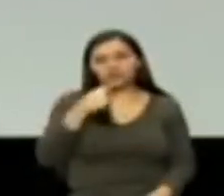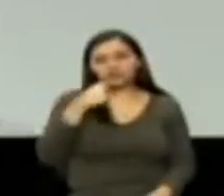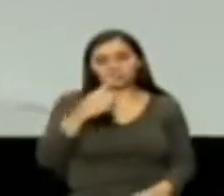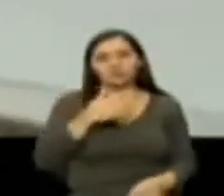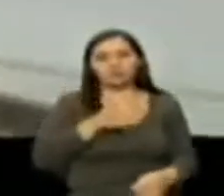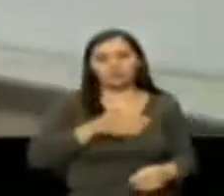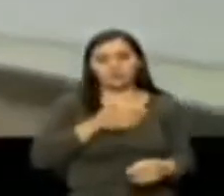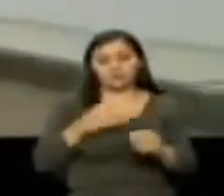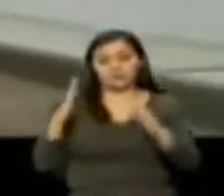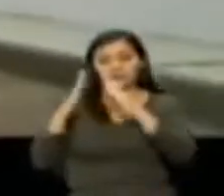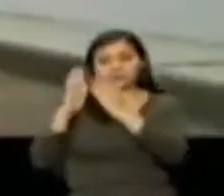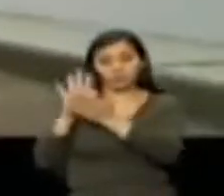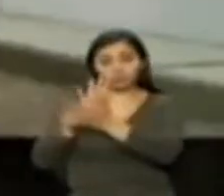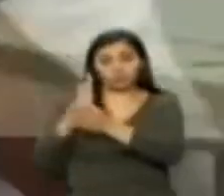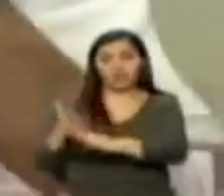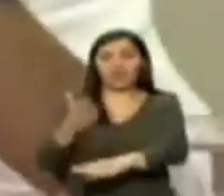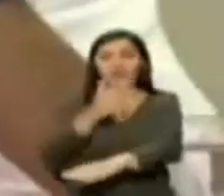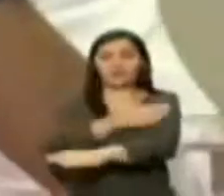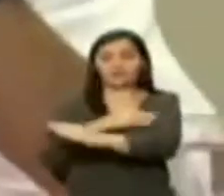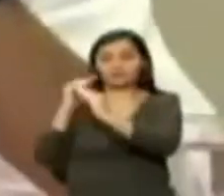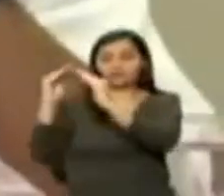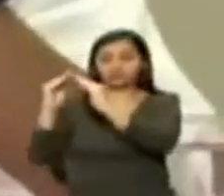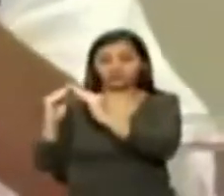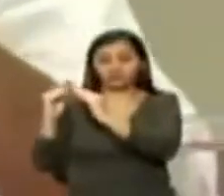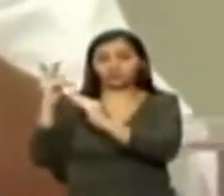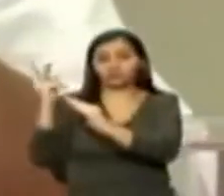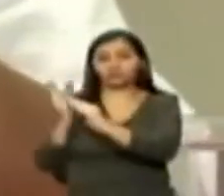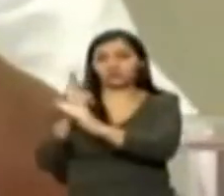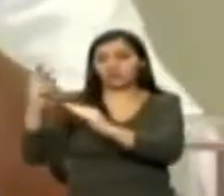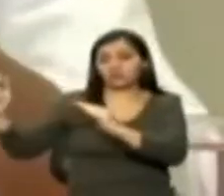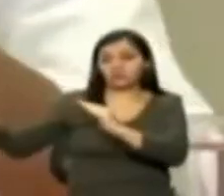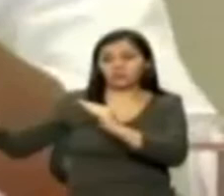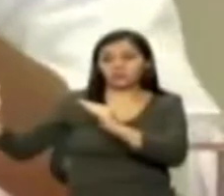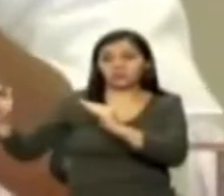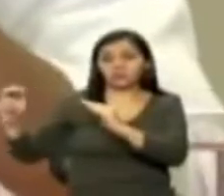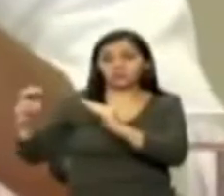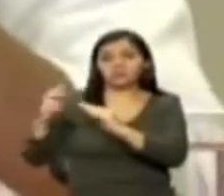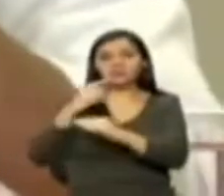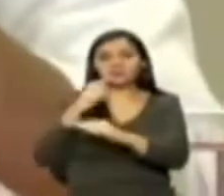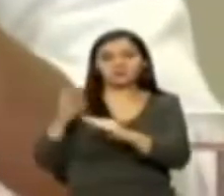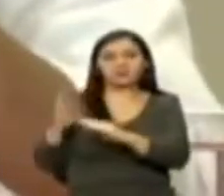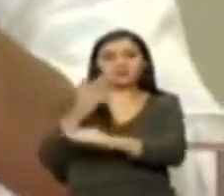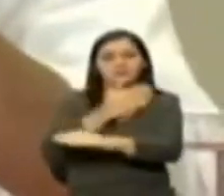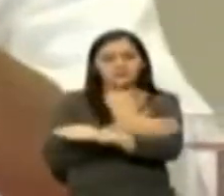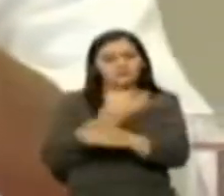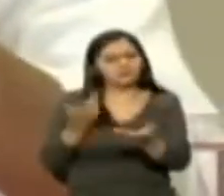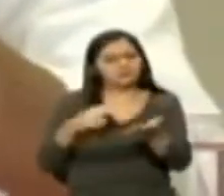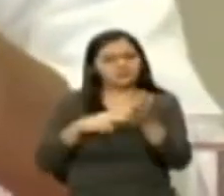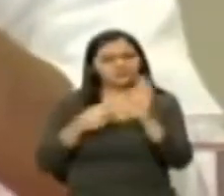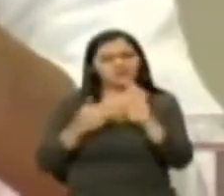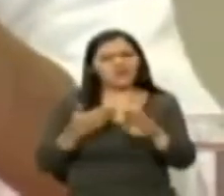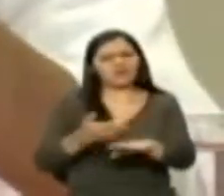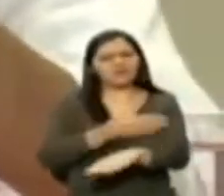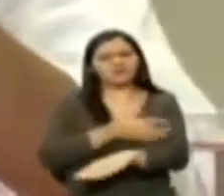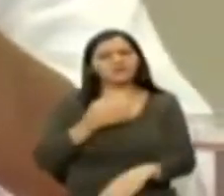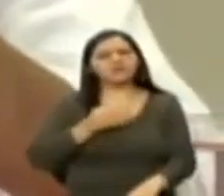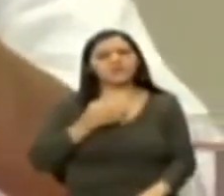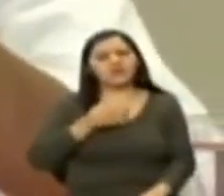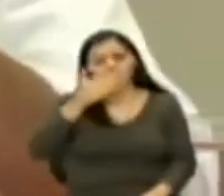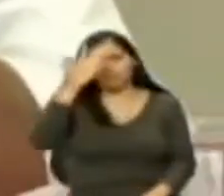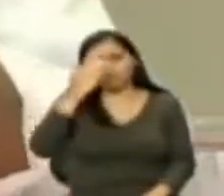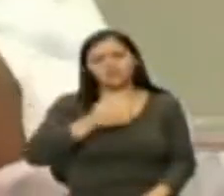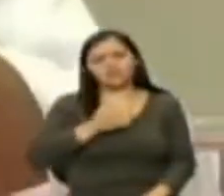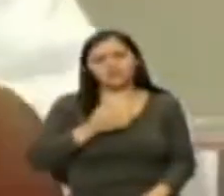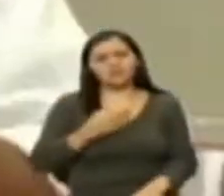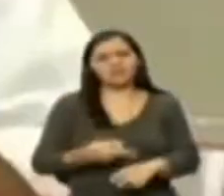a buscarlo donde estaba la antigua escuela, que tiene que caminar 2 horas, quiere decir que estaba caminando 2 horas antes, ¿no? Entonces, ¿por qué no reclamaron? Entonces hay muchas